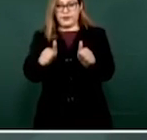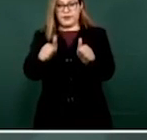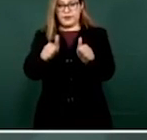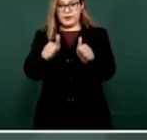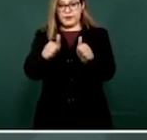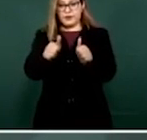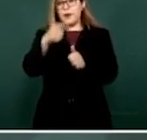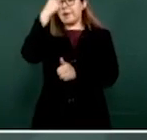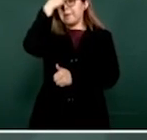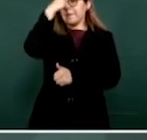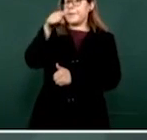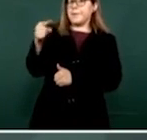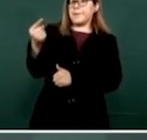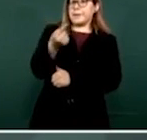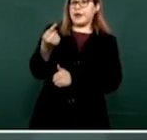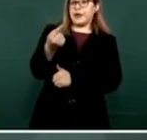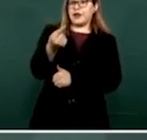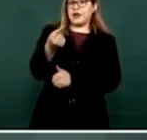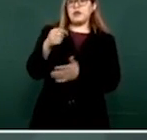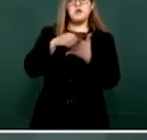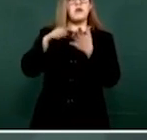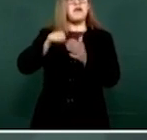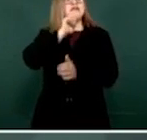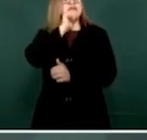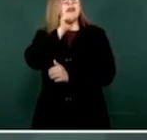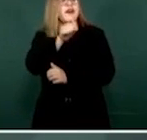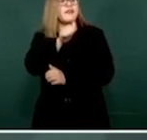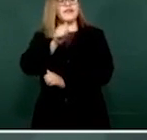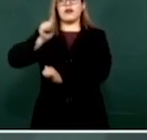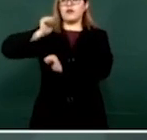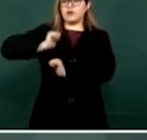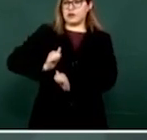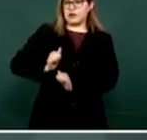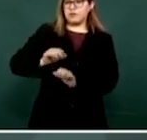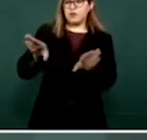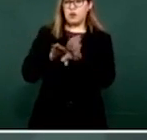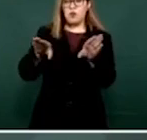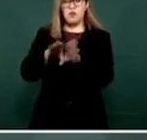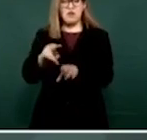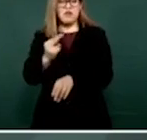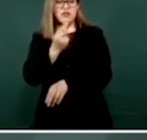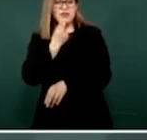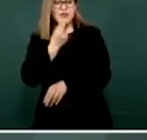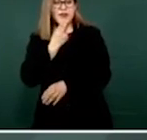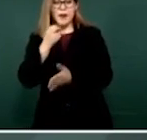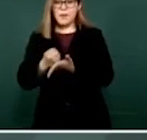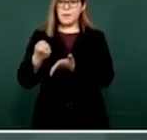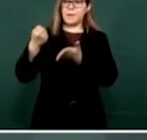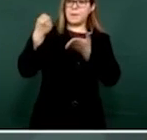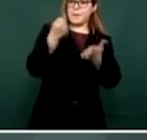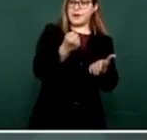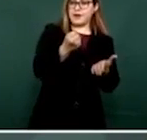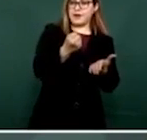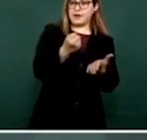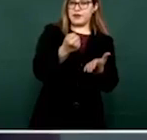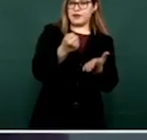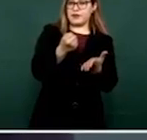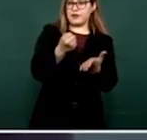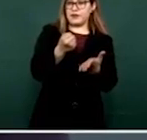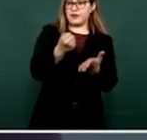para que ninguna autoridad utilice presupuesto público